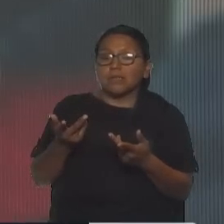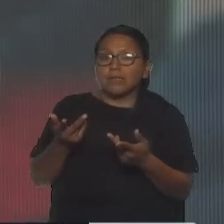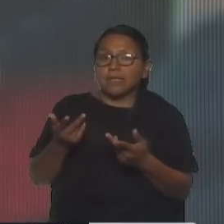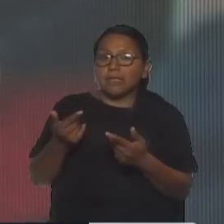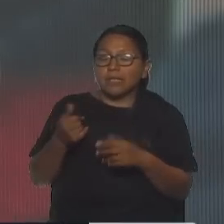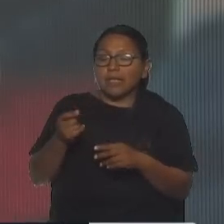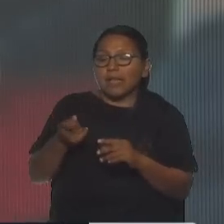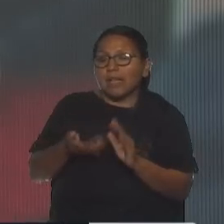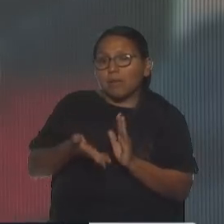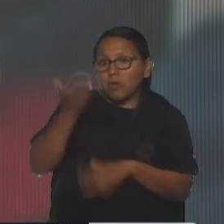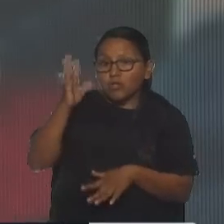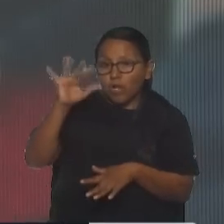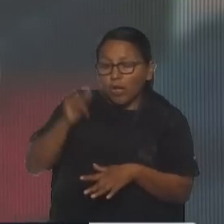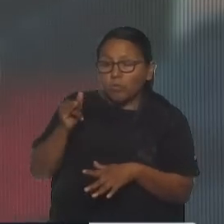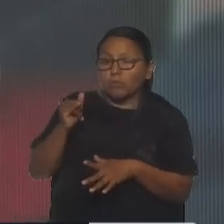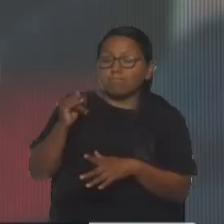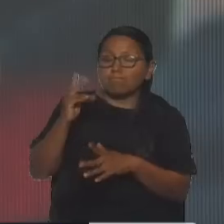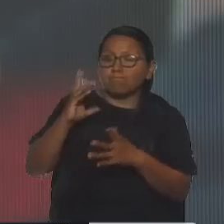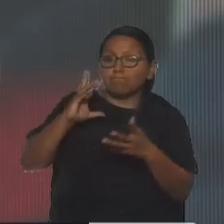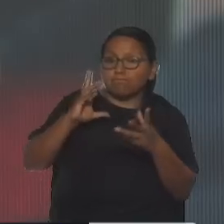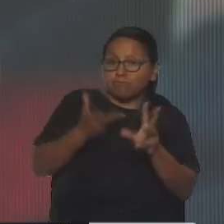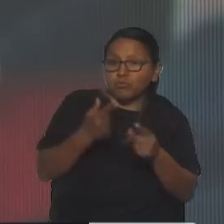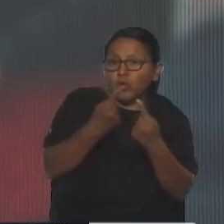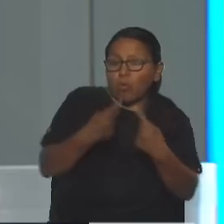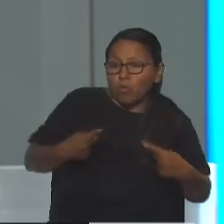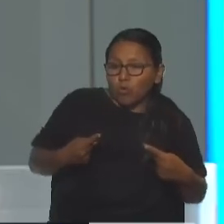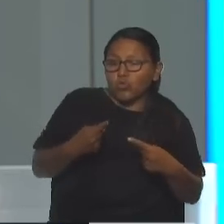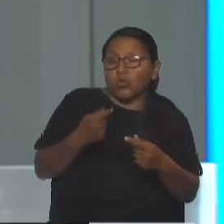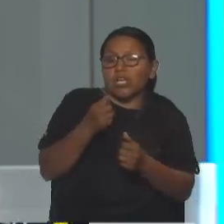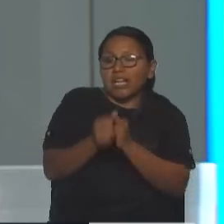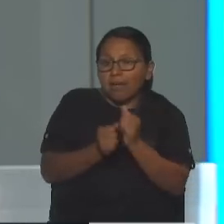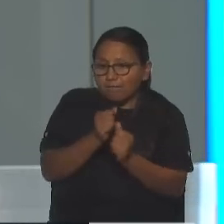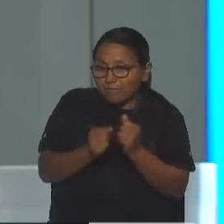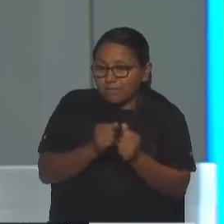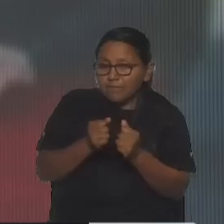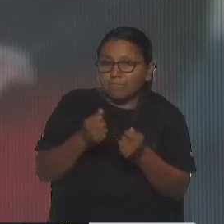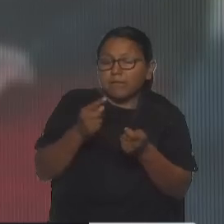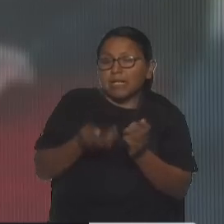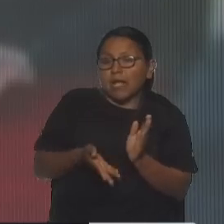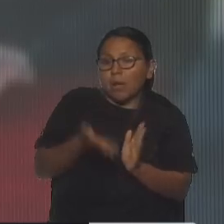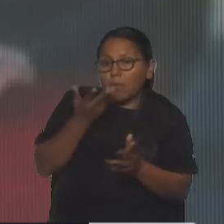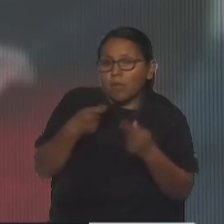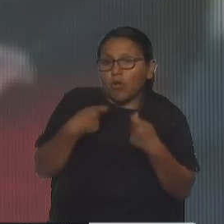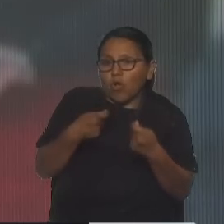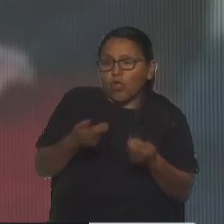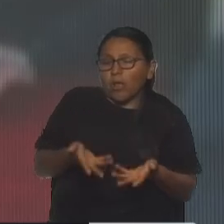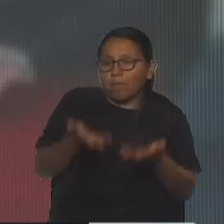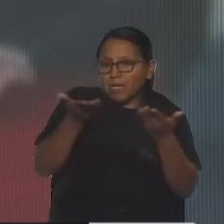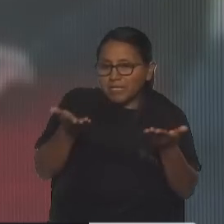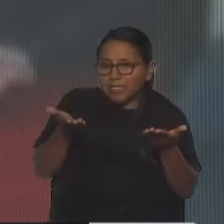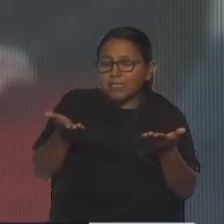el aumento de la luz repercute en todos los productos que la fabricación también aumenta el coste. Entonces, al